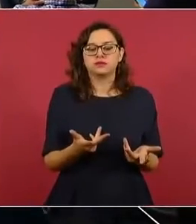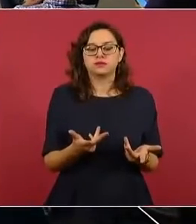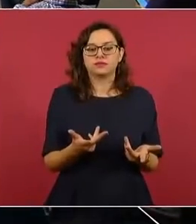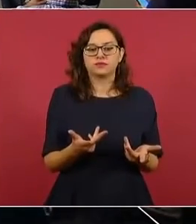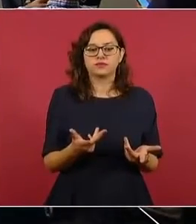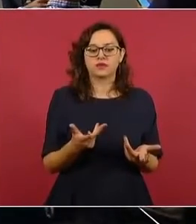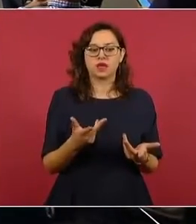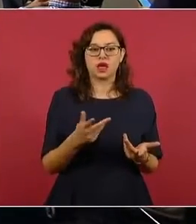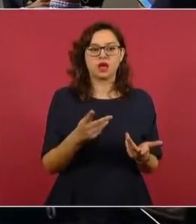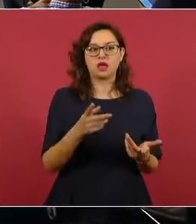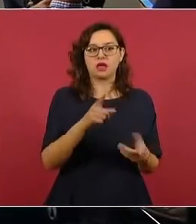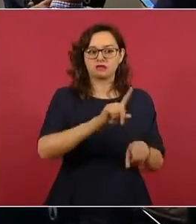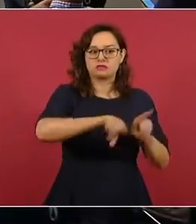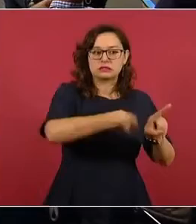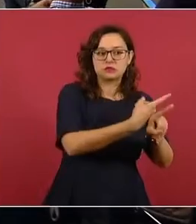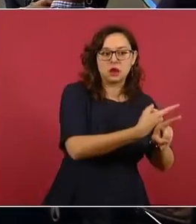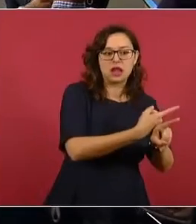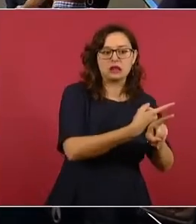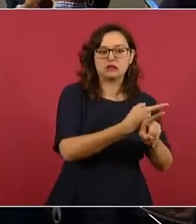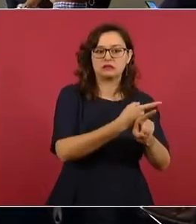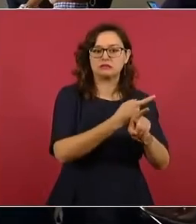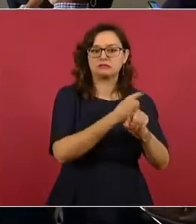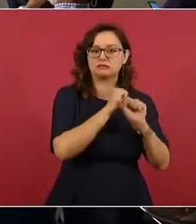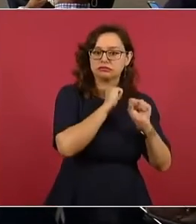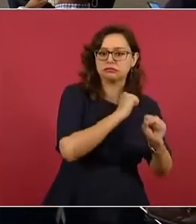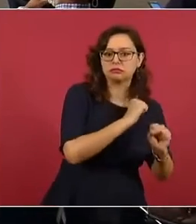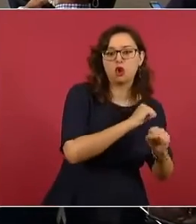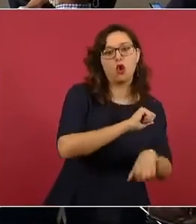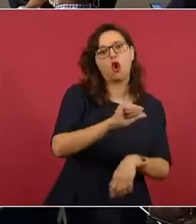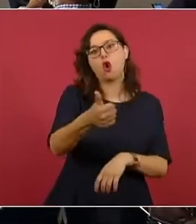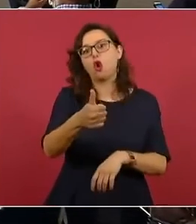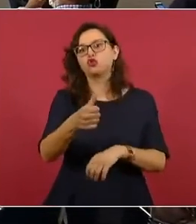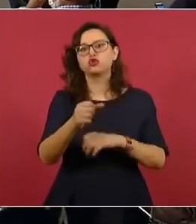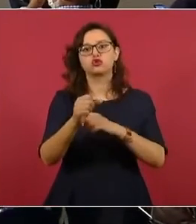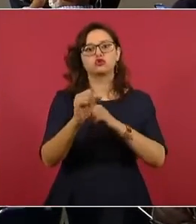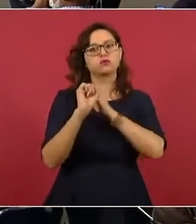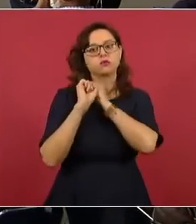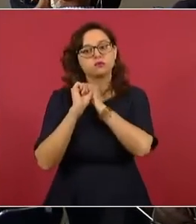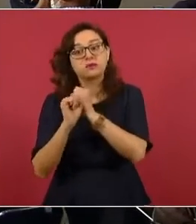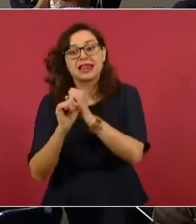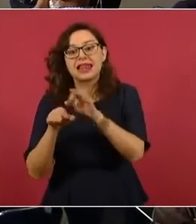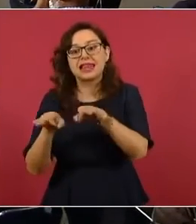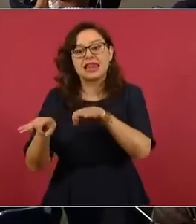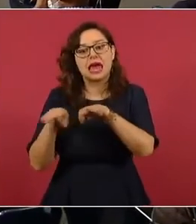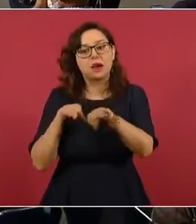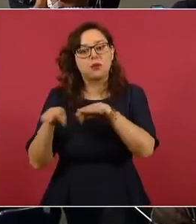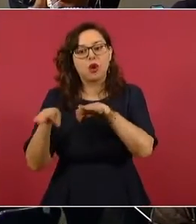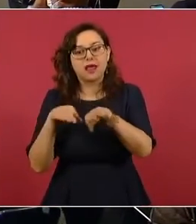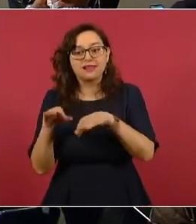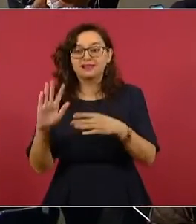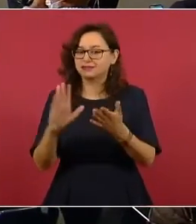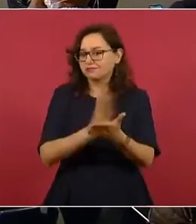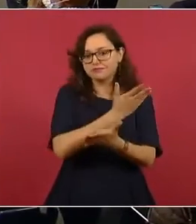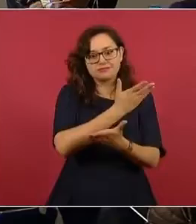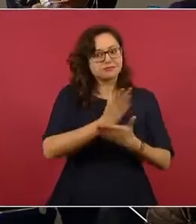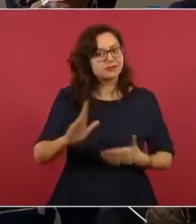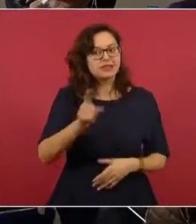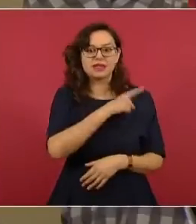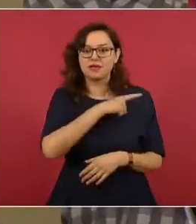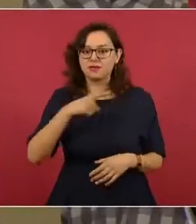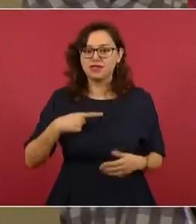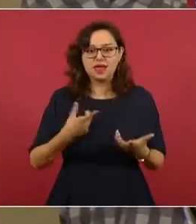trata laboral, por ejemplo, y convivían en espacios que ni siquiera habían sido edificados para